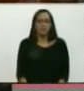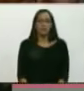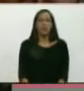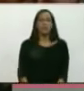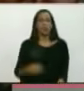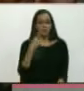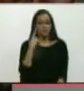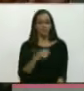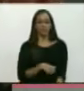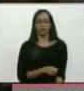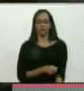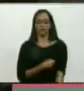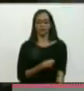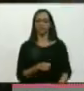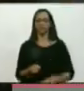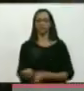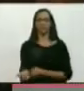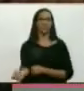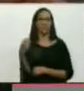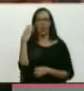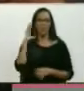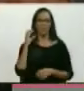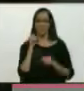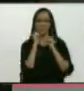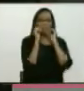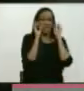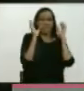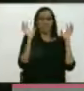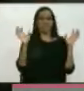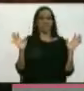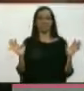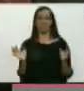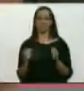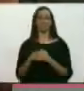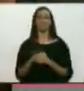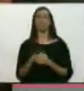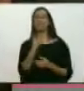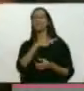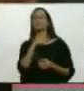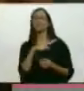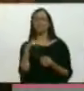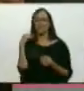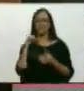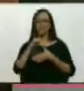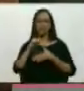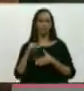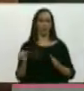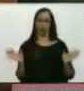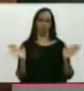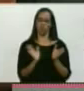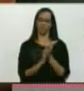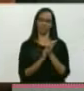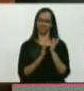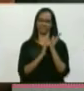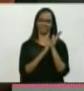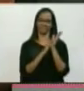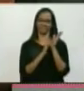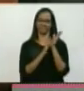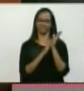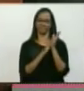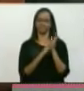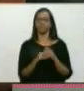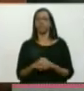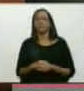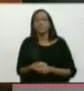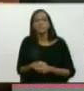ustedes se den cuenta. No, Colombia es una maravilla, ¿no? Colombia es lo más... La Suiza de Latinoamérica, ¿no? De pinga. ¿Ah?